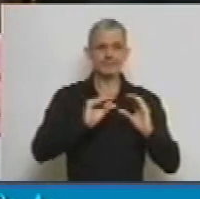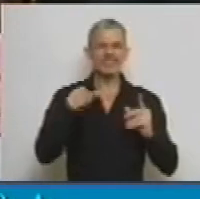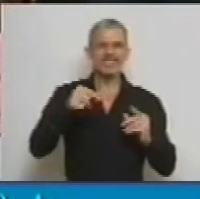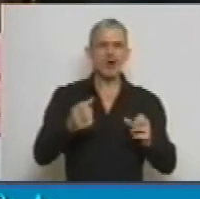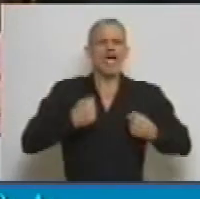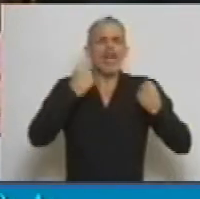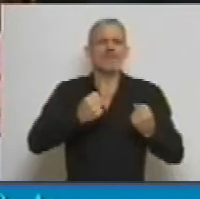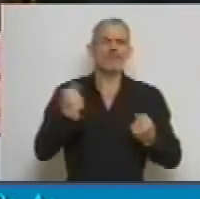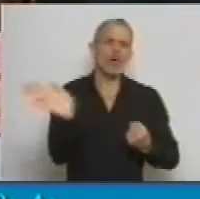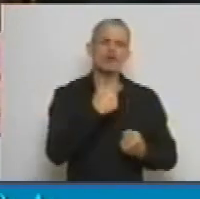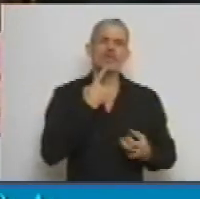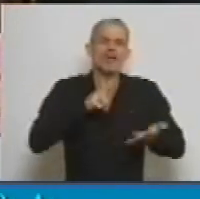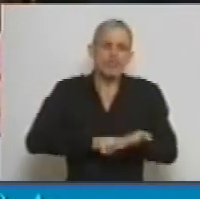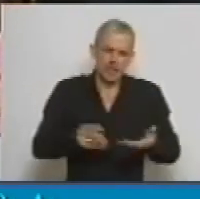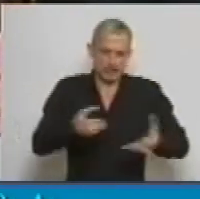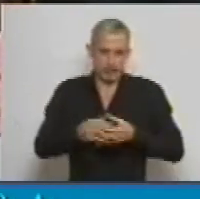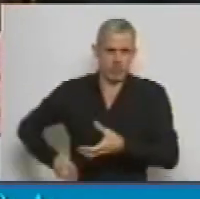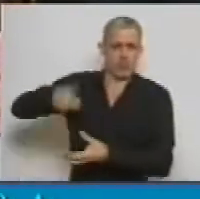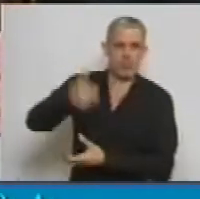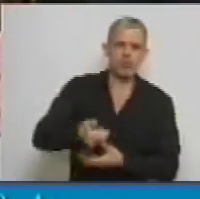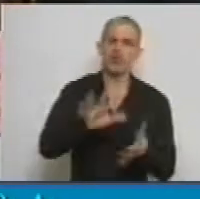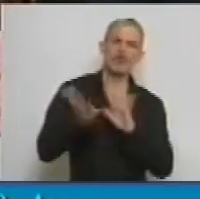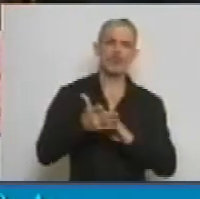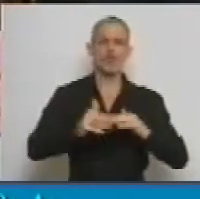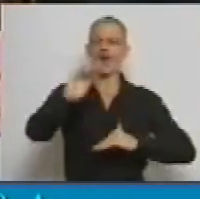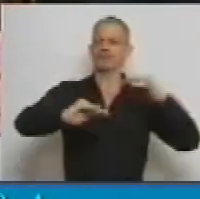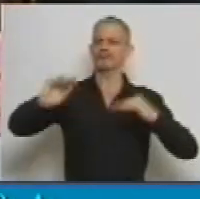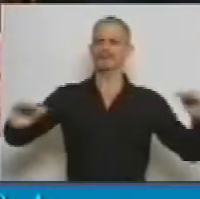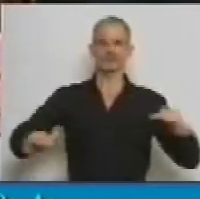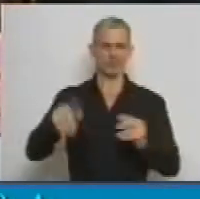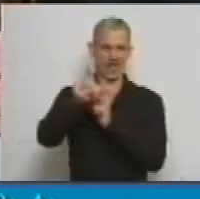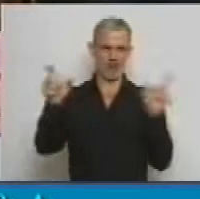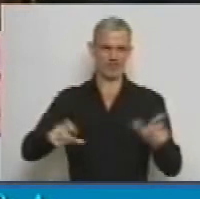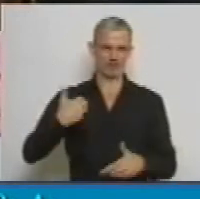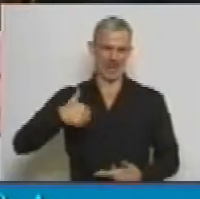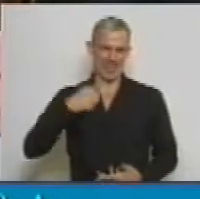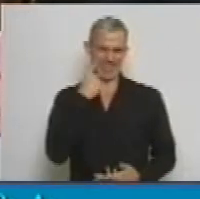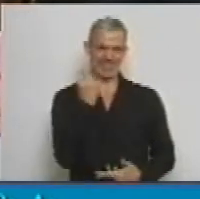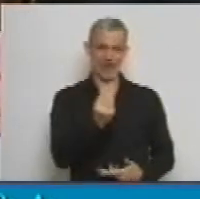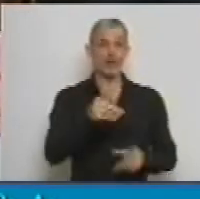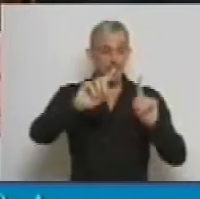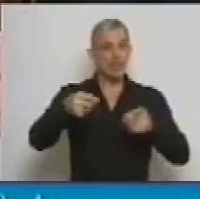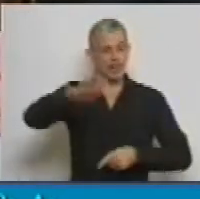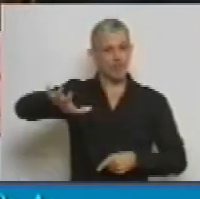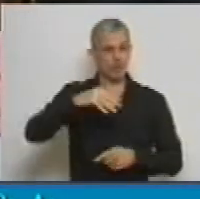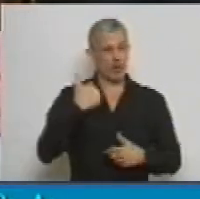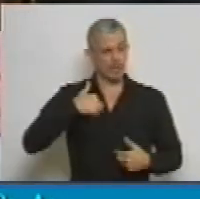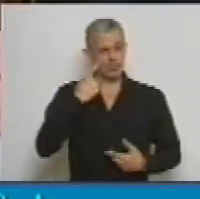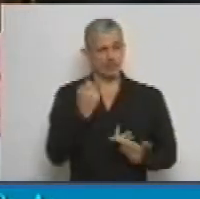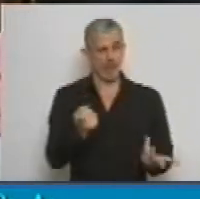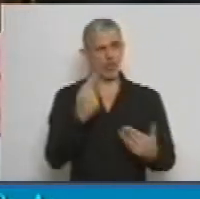estos esfuerzos fiscales del modo más equitativo para la población argentina, y así el pueblo argentino también lo reconoce.